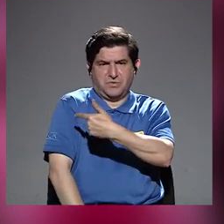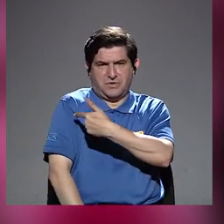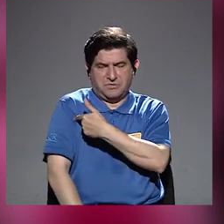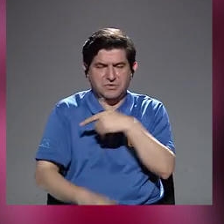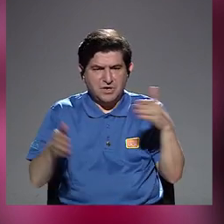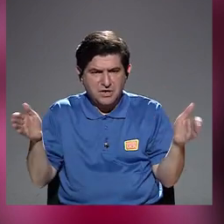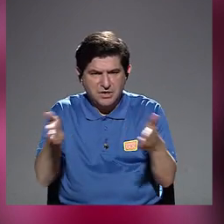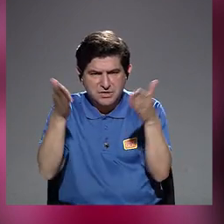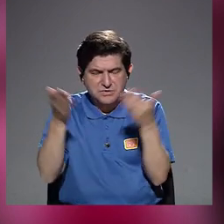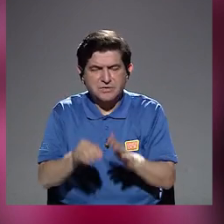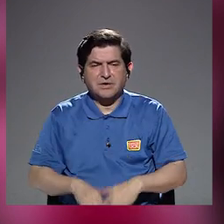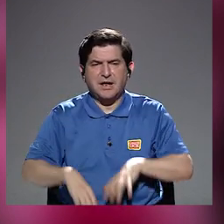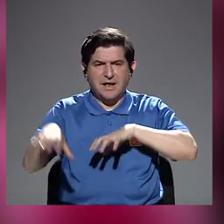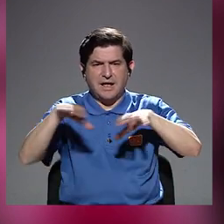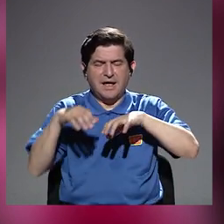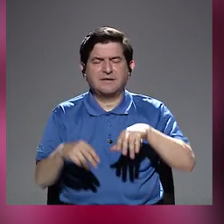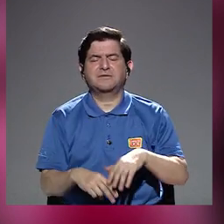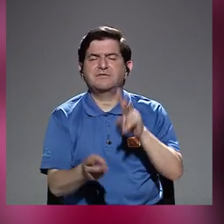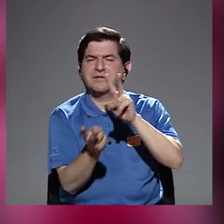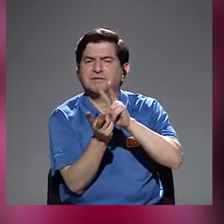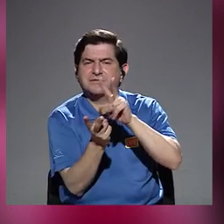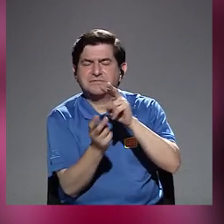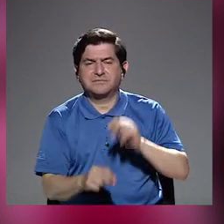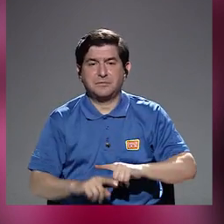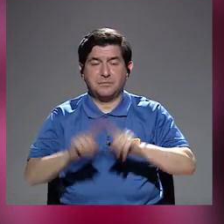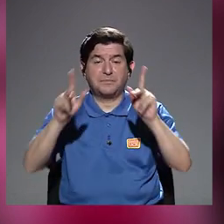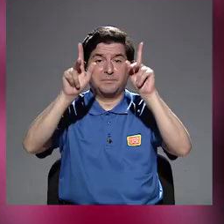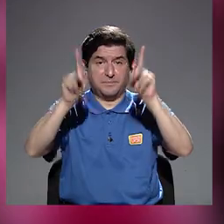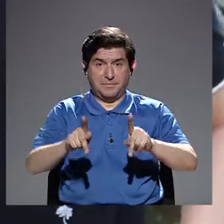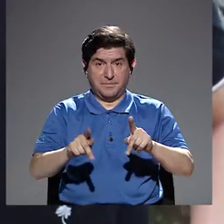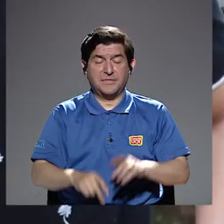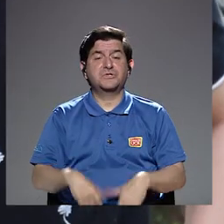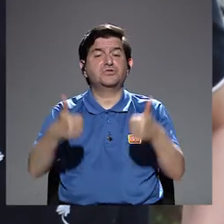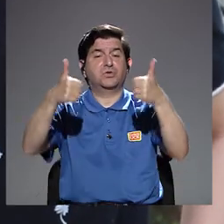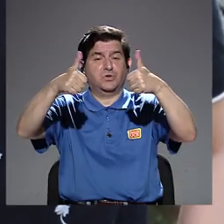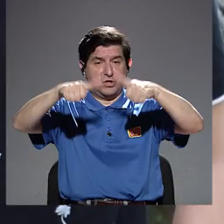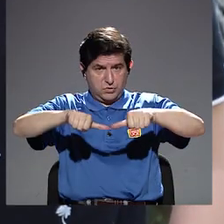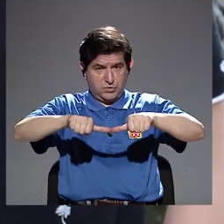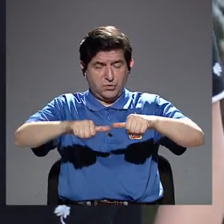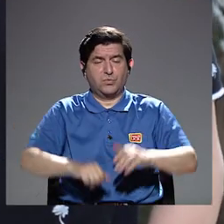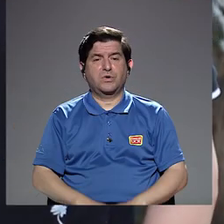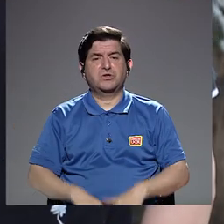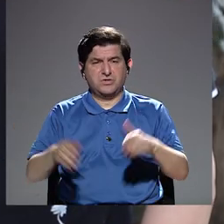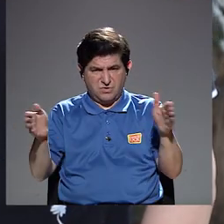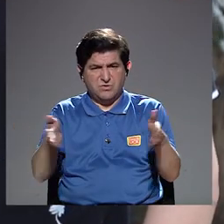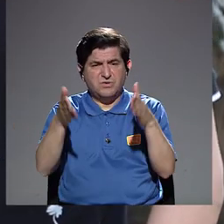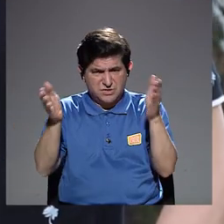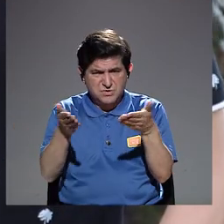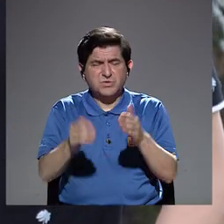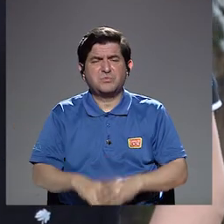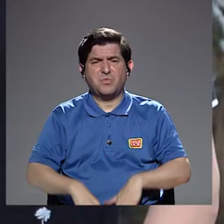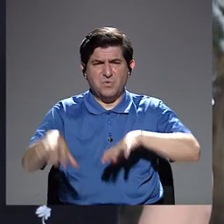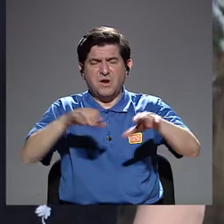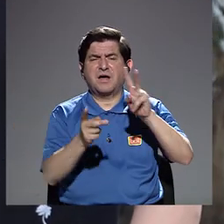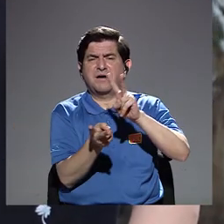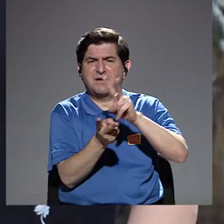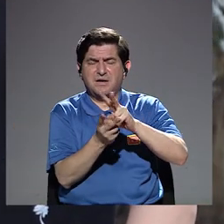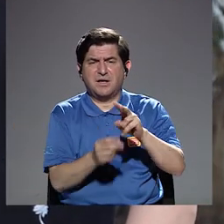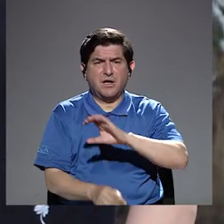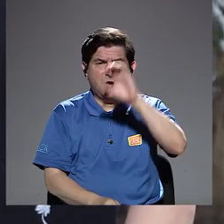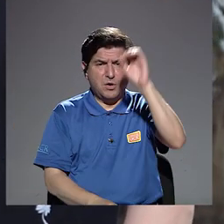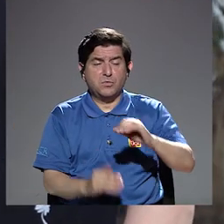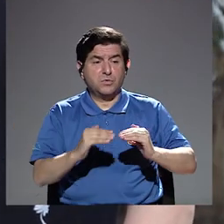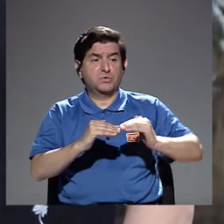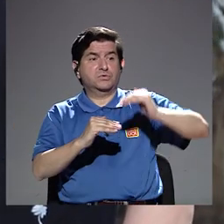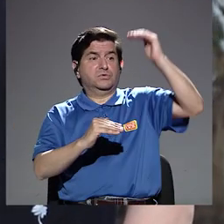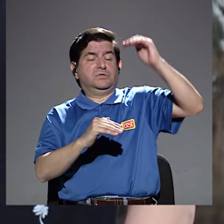vacuna incentiva el inicio de la vida sexual, pero entre las personas que están de acuerdo que incentiva el inicio de una vida sexual, este